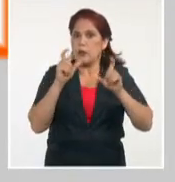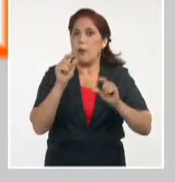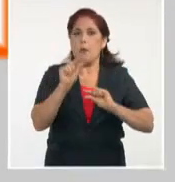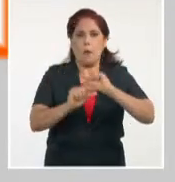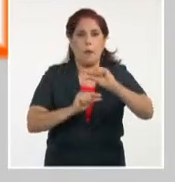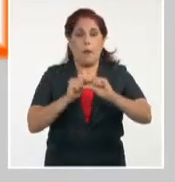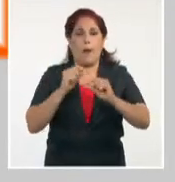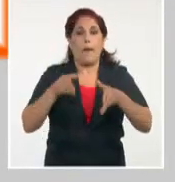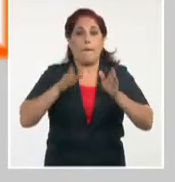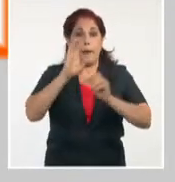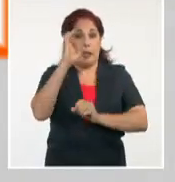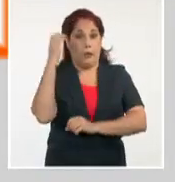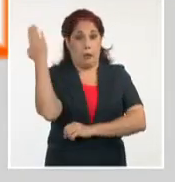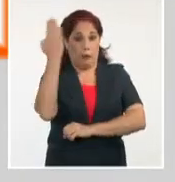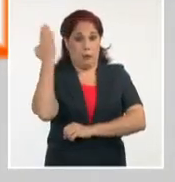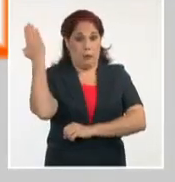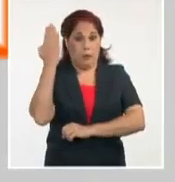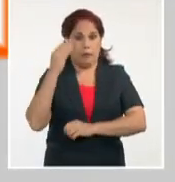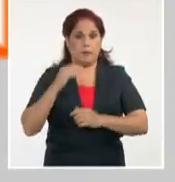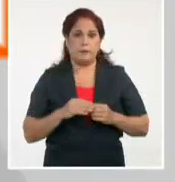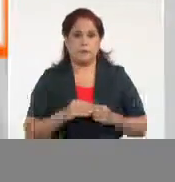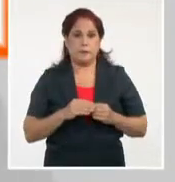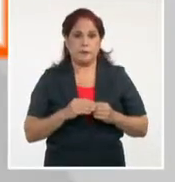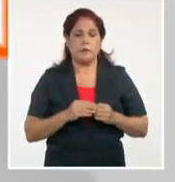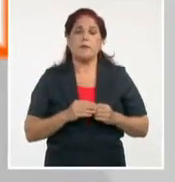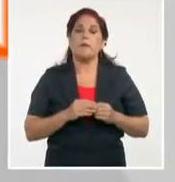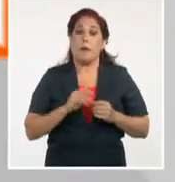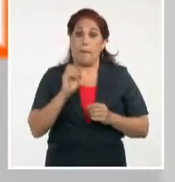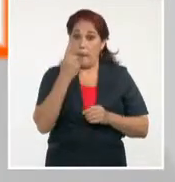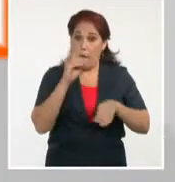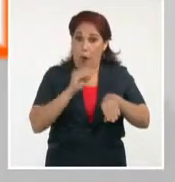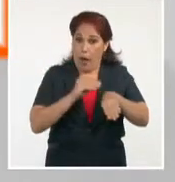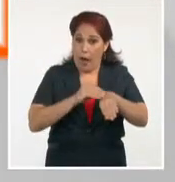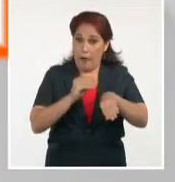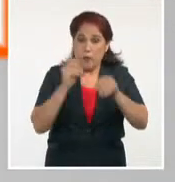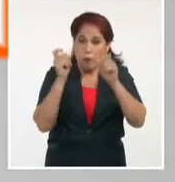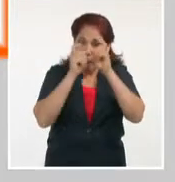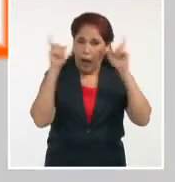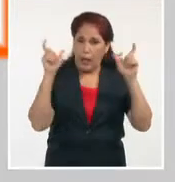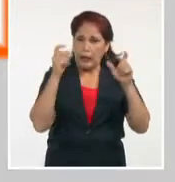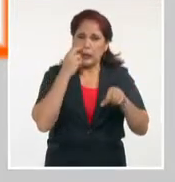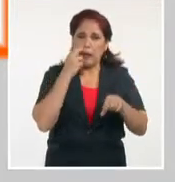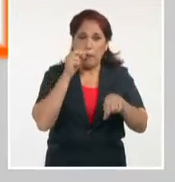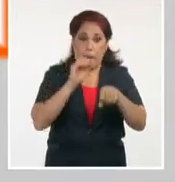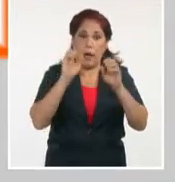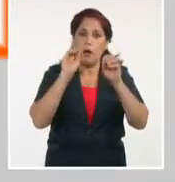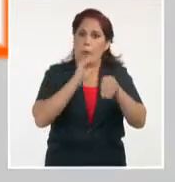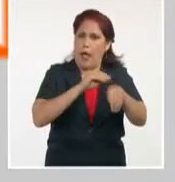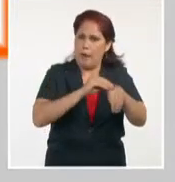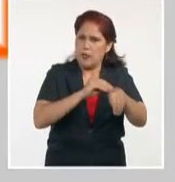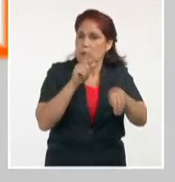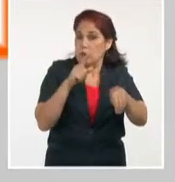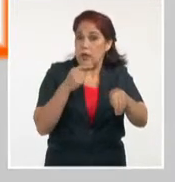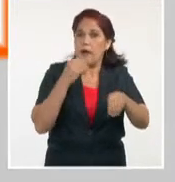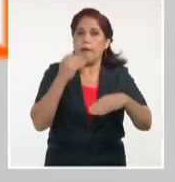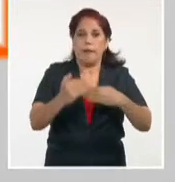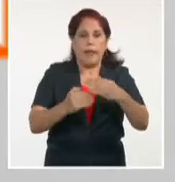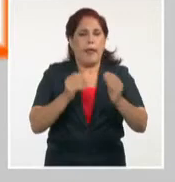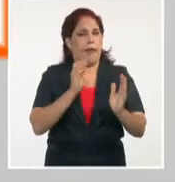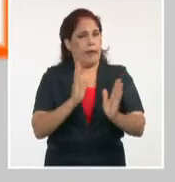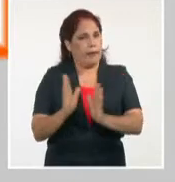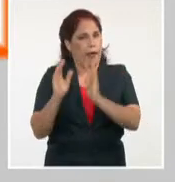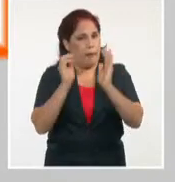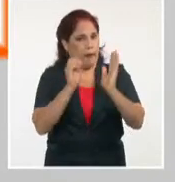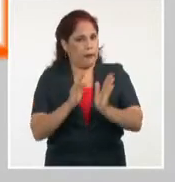el Instituto de Meteorología, se emite un aviso de alerta temprana y a partir de ahí las correspondientes fases